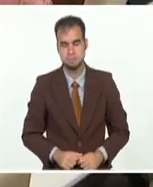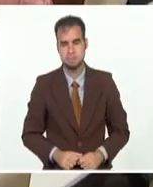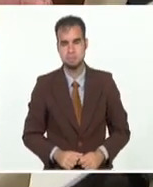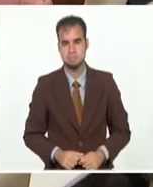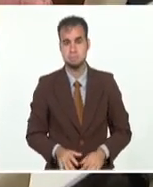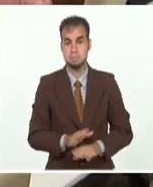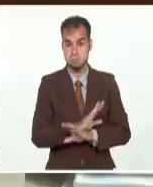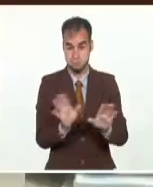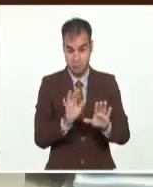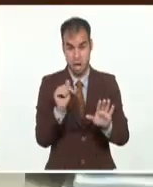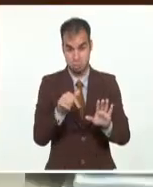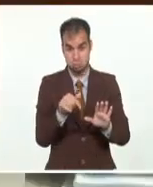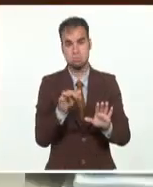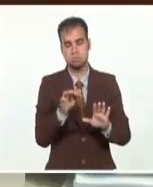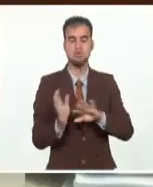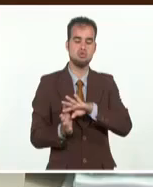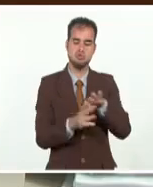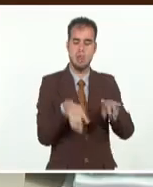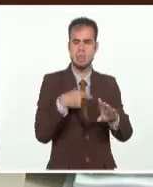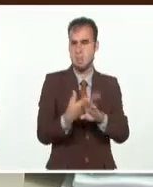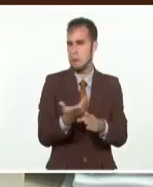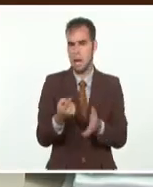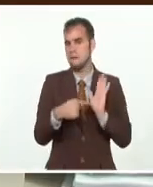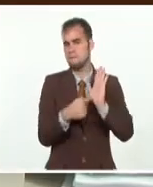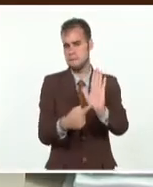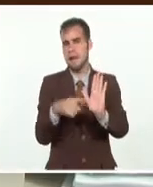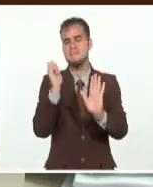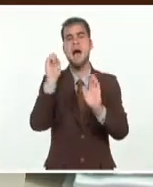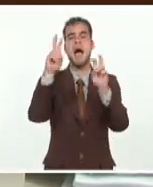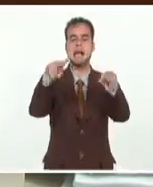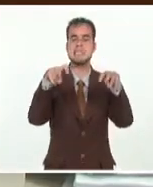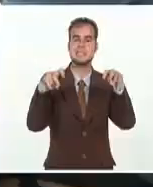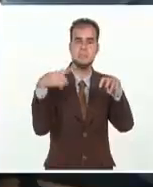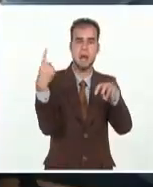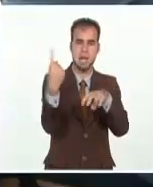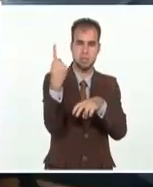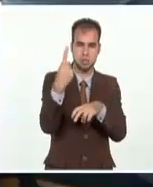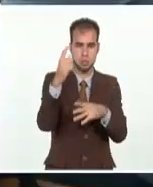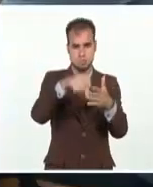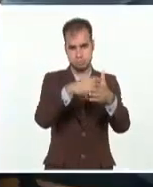corresponde la presentación de esas normas a la Asamblea Nacional del Poder Popular.